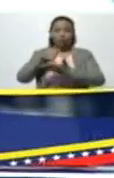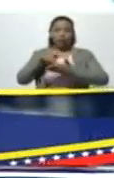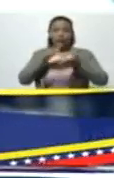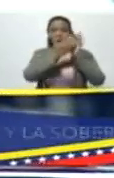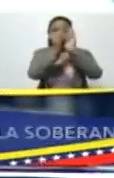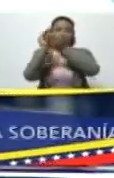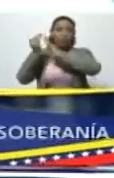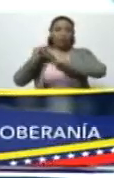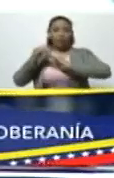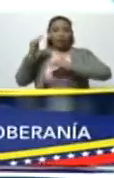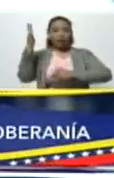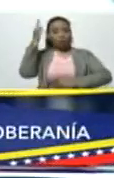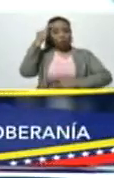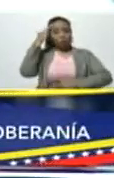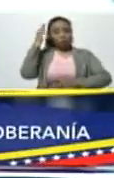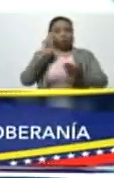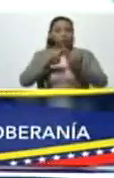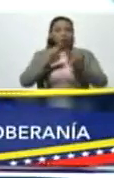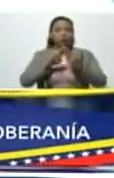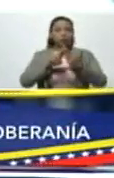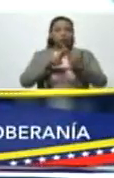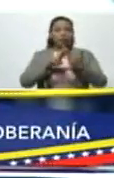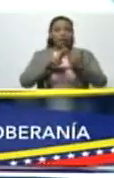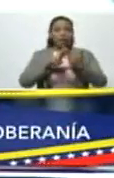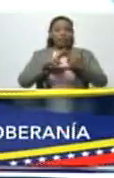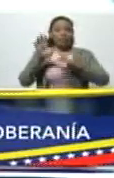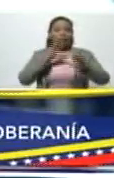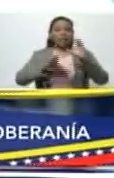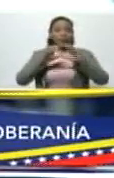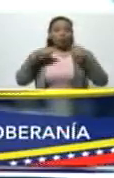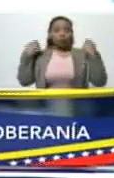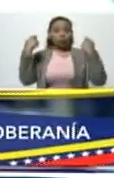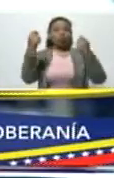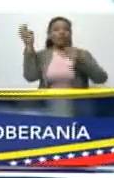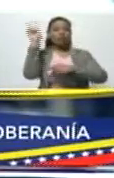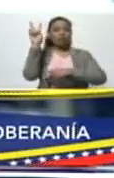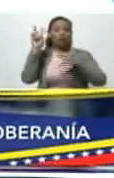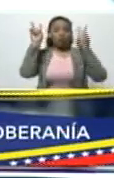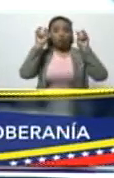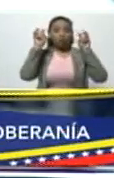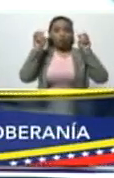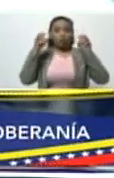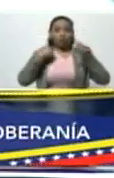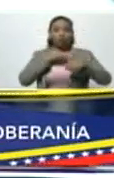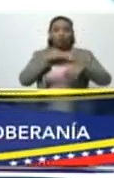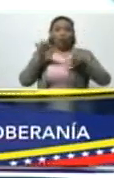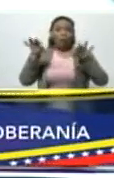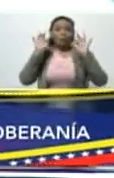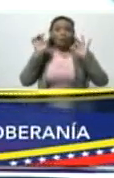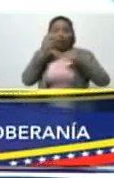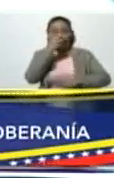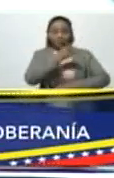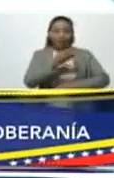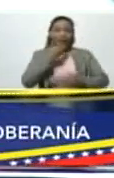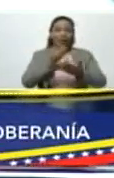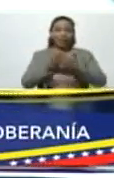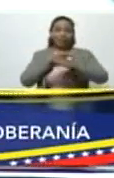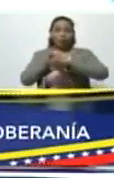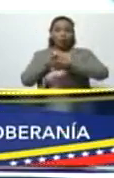comunidad del conocimiento, de la ciencia y de la innovación venezolana. Para nosotros es muy especial su visita. Agradecemos a los